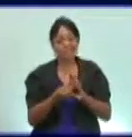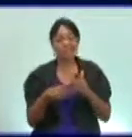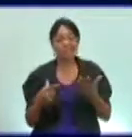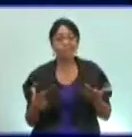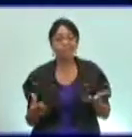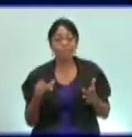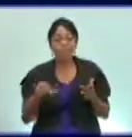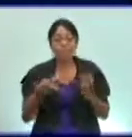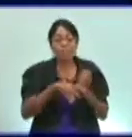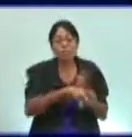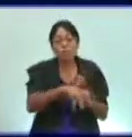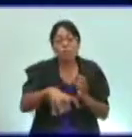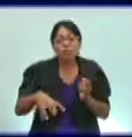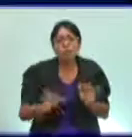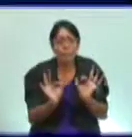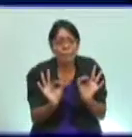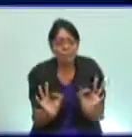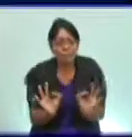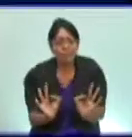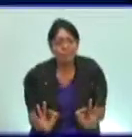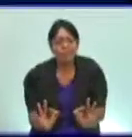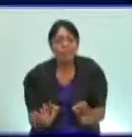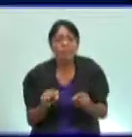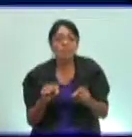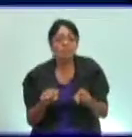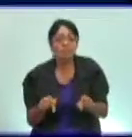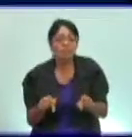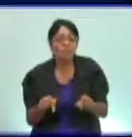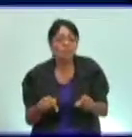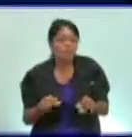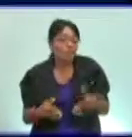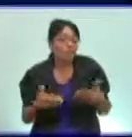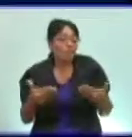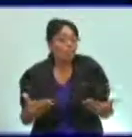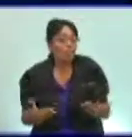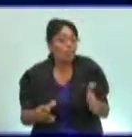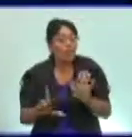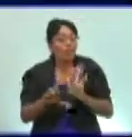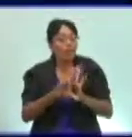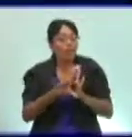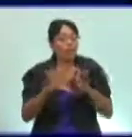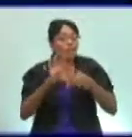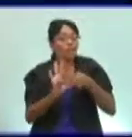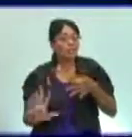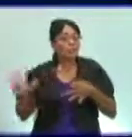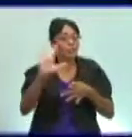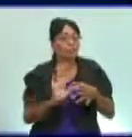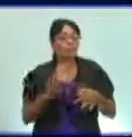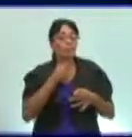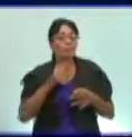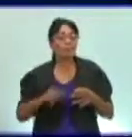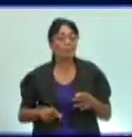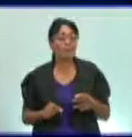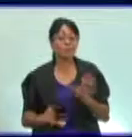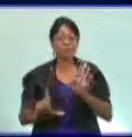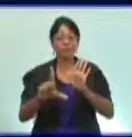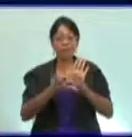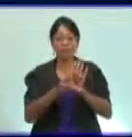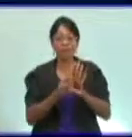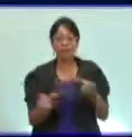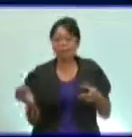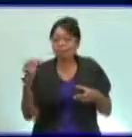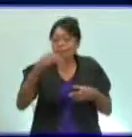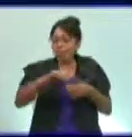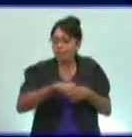zona determinada, dando lugar a las leyes geográficas, como son, por ejemplo, la ley de integridad. Pueden ir anotando estos elementos que